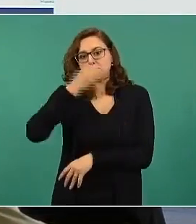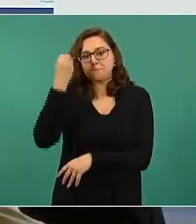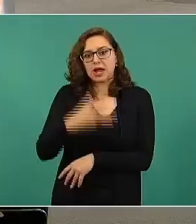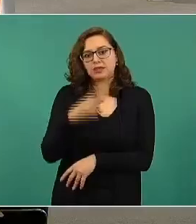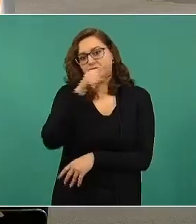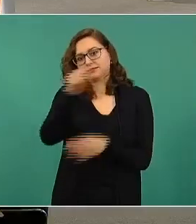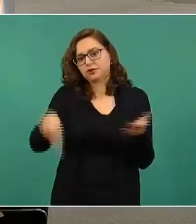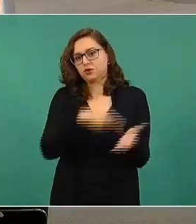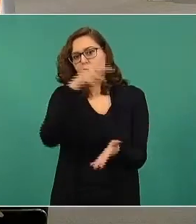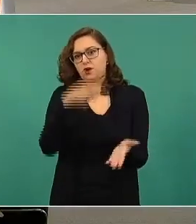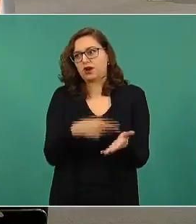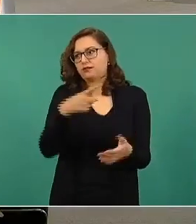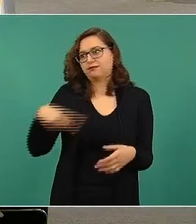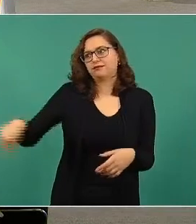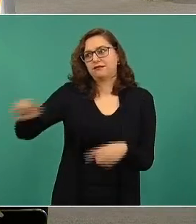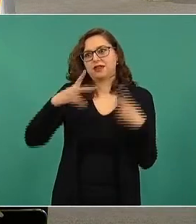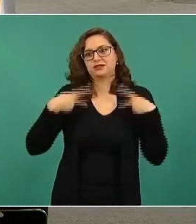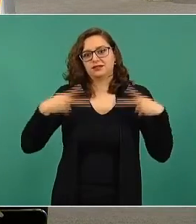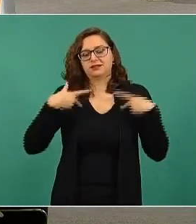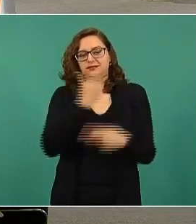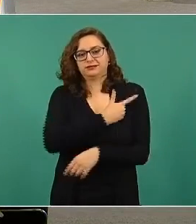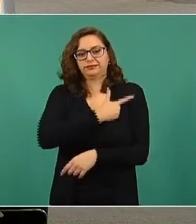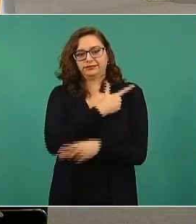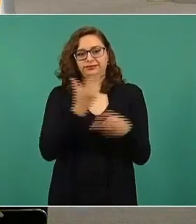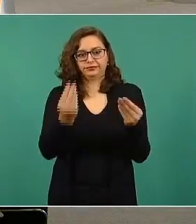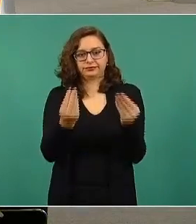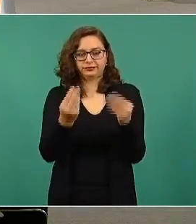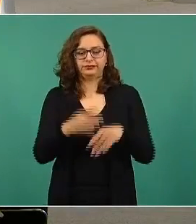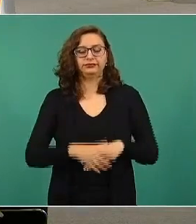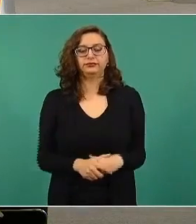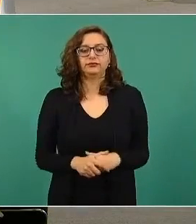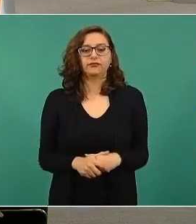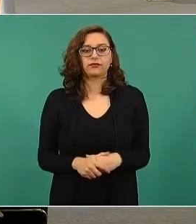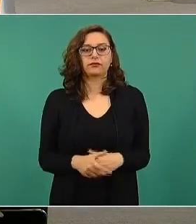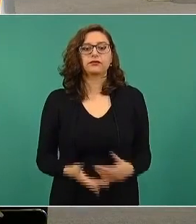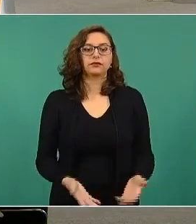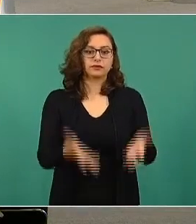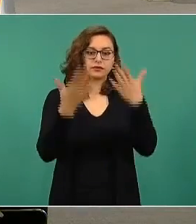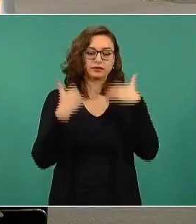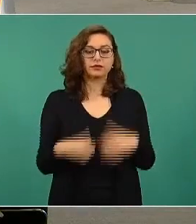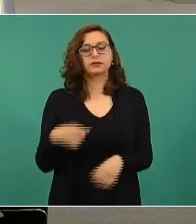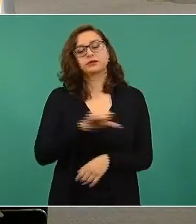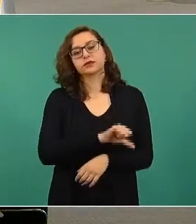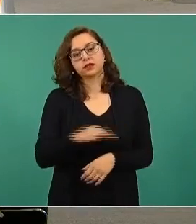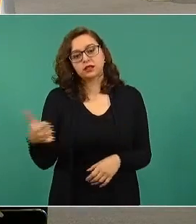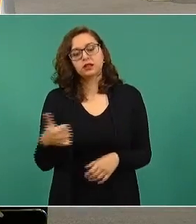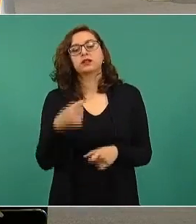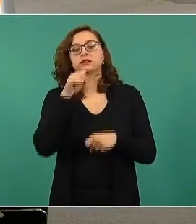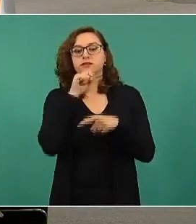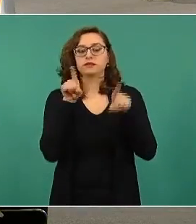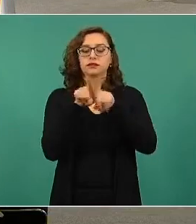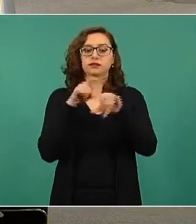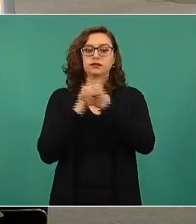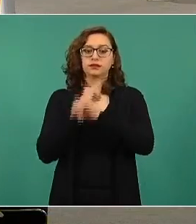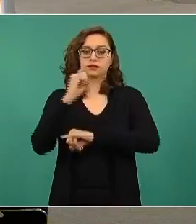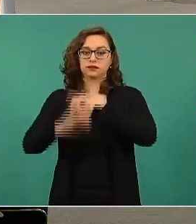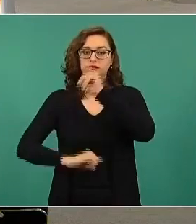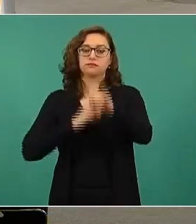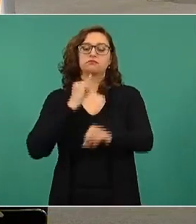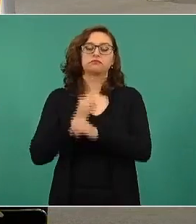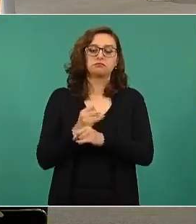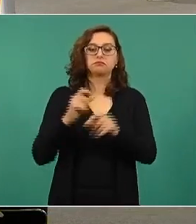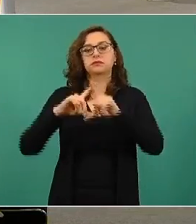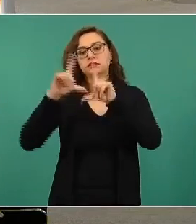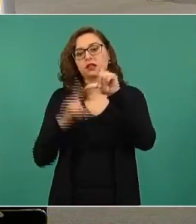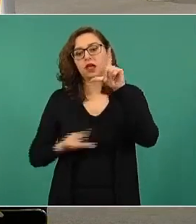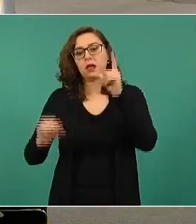local. Siguiente lámina, tenemos también un skate park que tuvo muchas menciones también internacionales como nacionales en